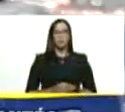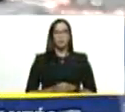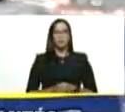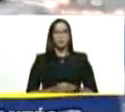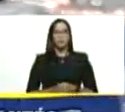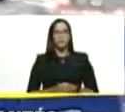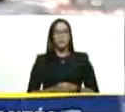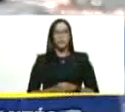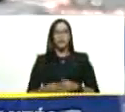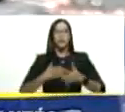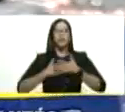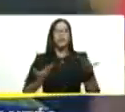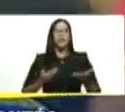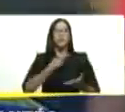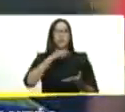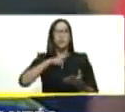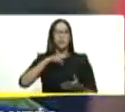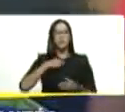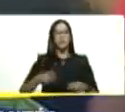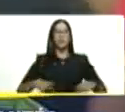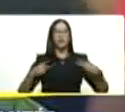dedicando nuestra vida como un apostolado.